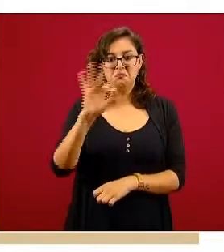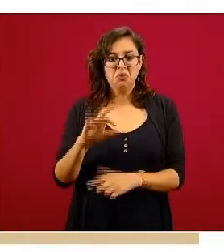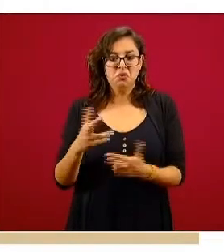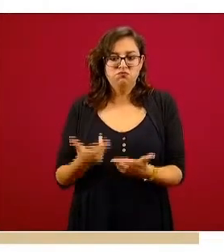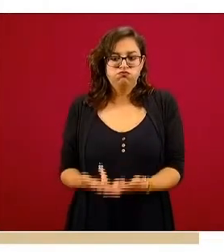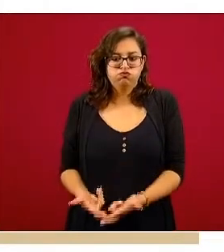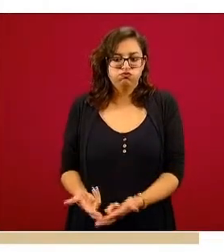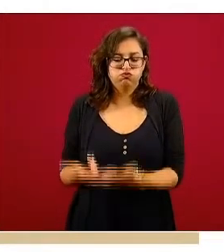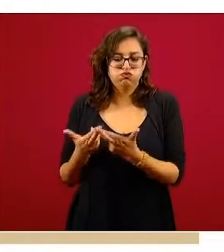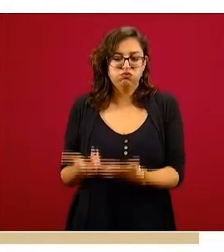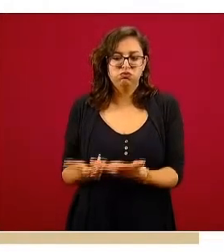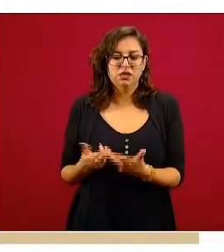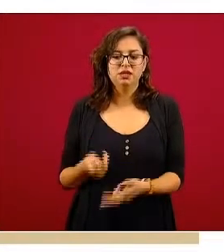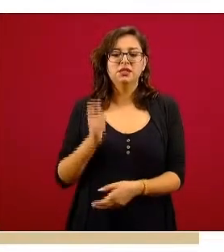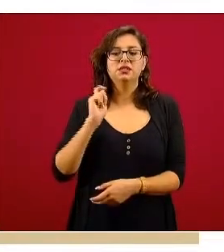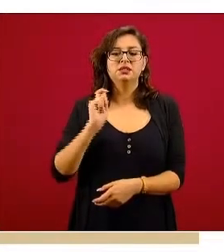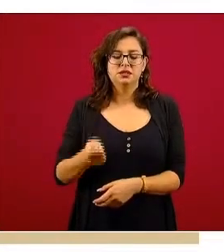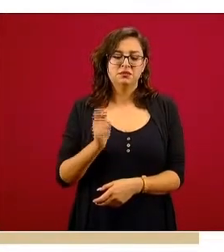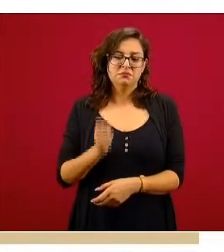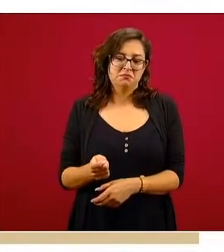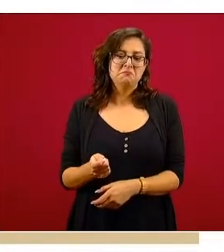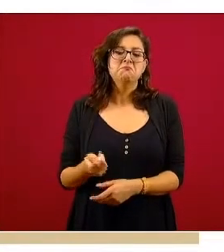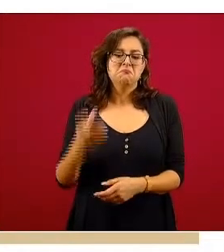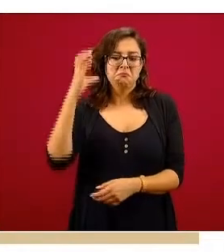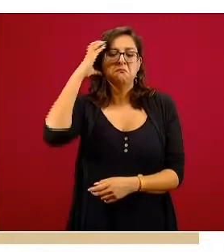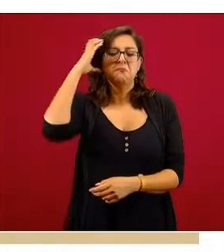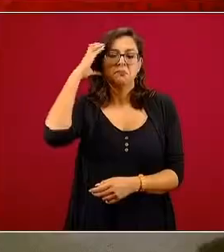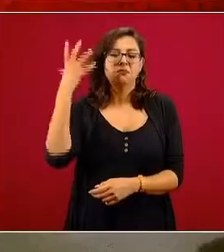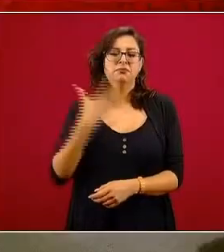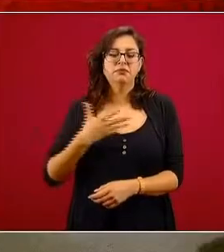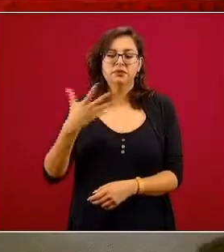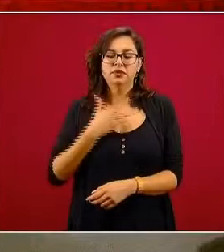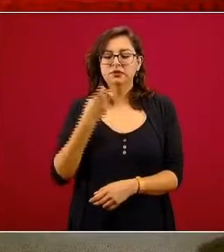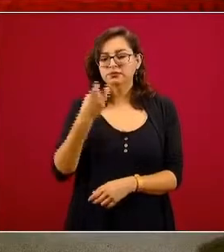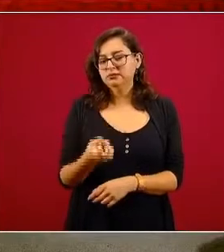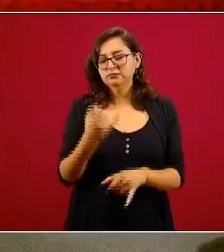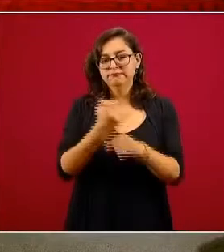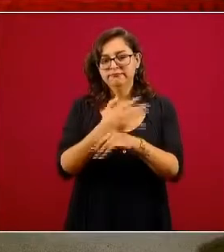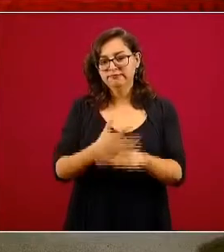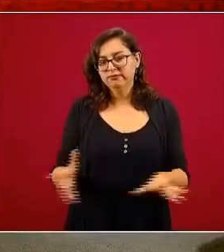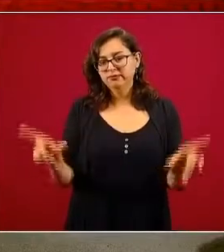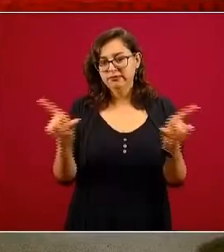lo cual habla de una buena disponibilidad para este tipo de camas. Sería la actualización para esta noche.